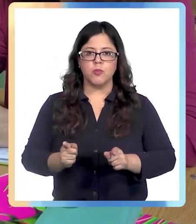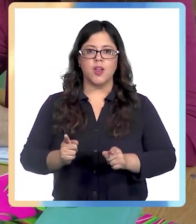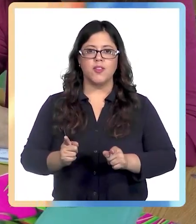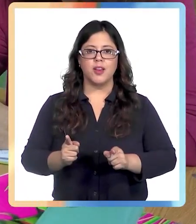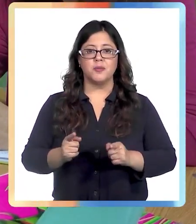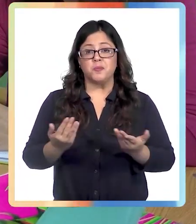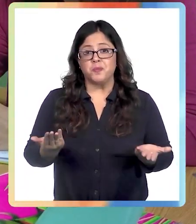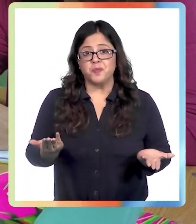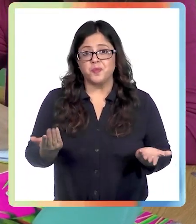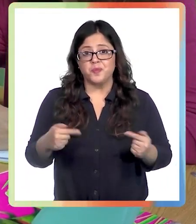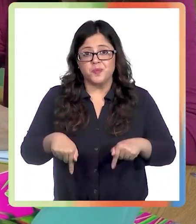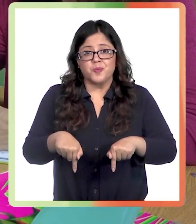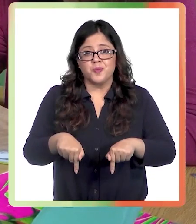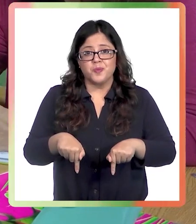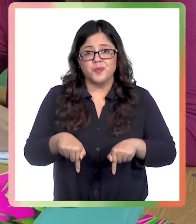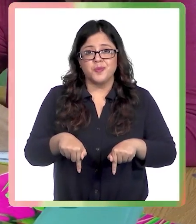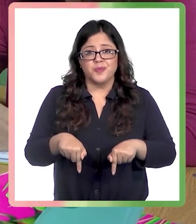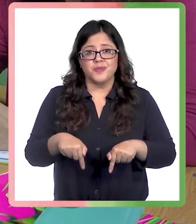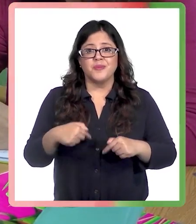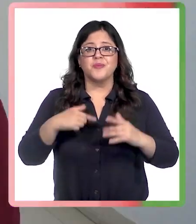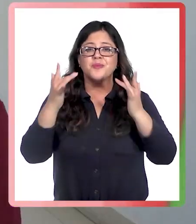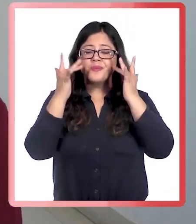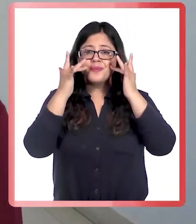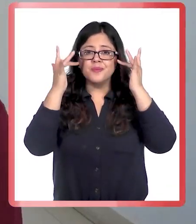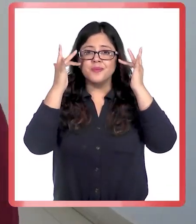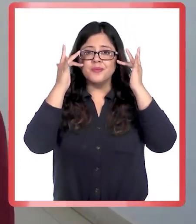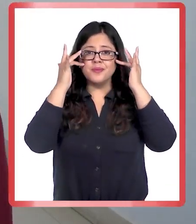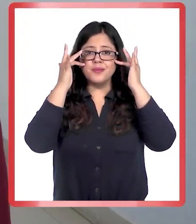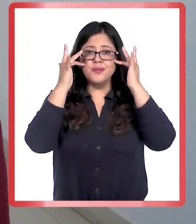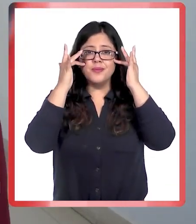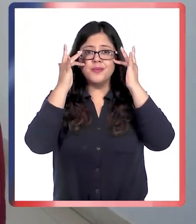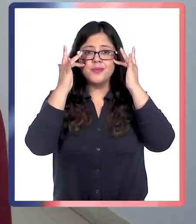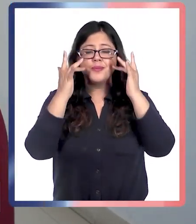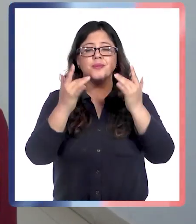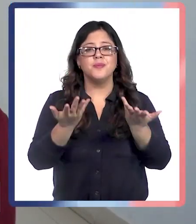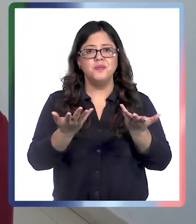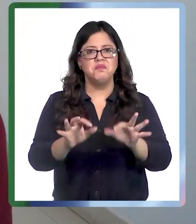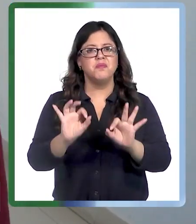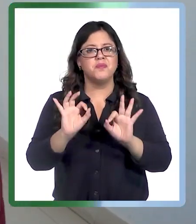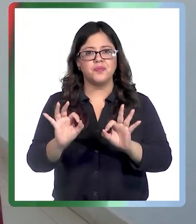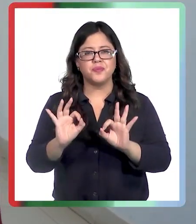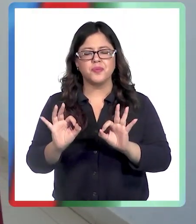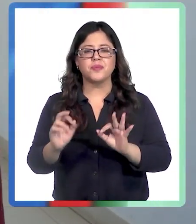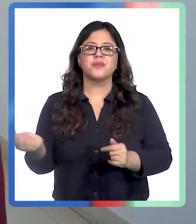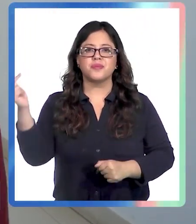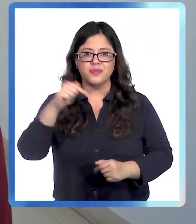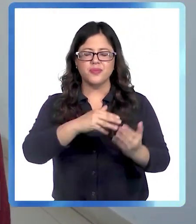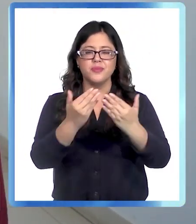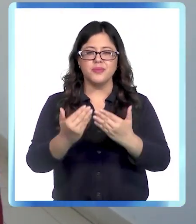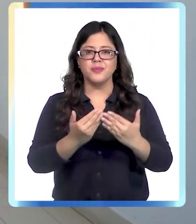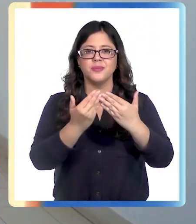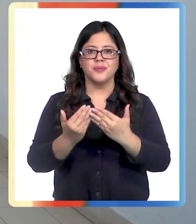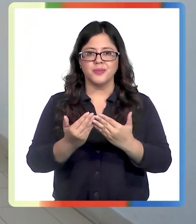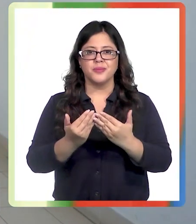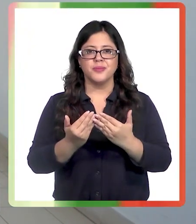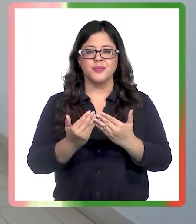hacerlo. Así que aquí estoy, súper contenta. Agradable haber venido a